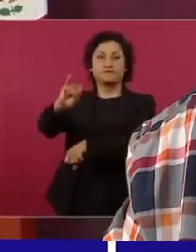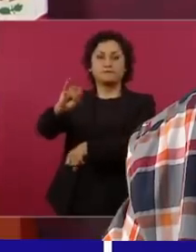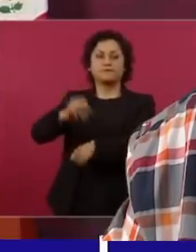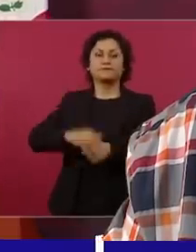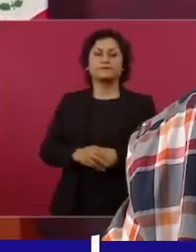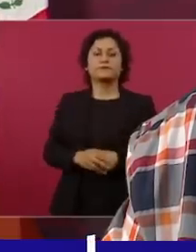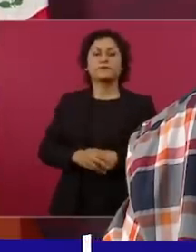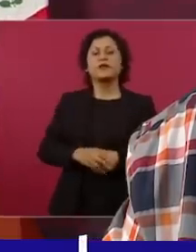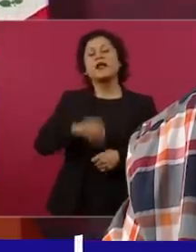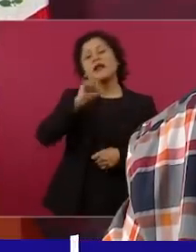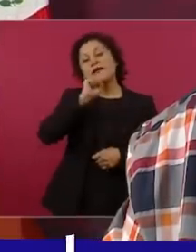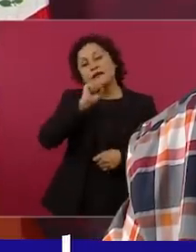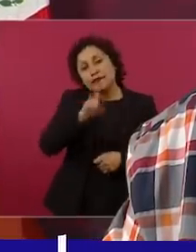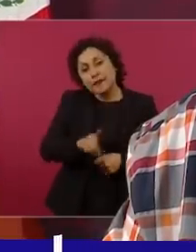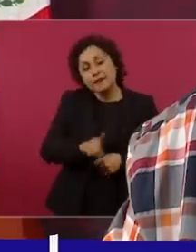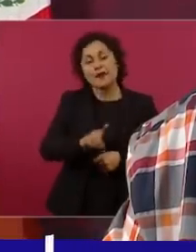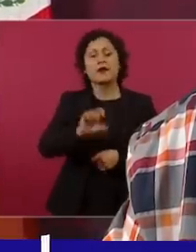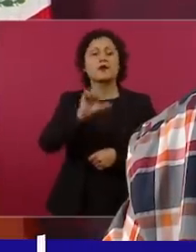Bolsonaro